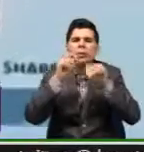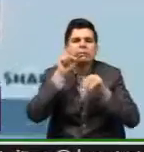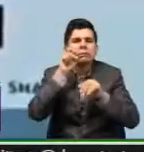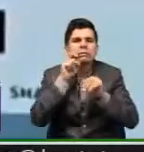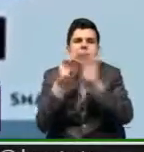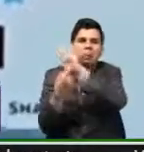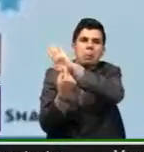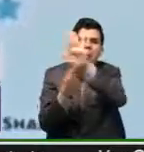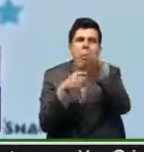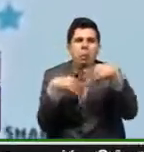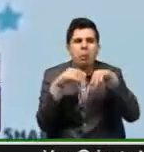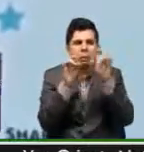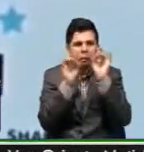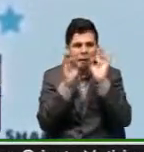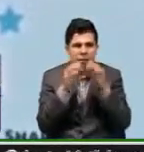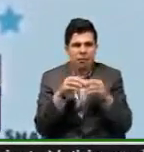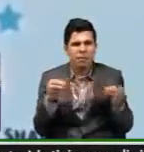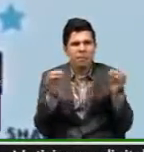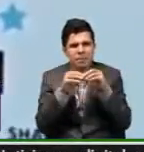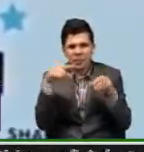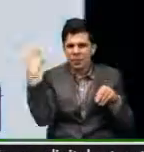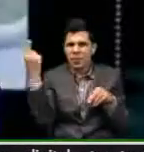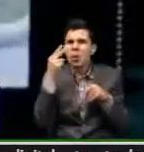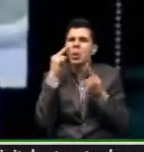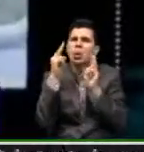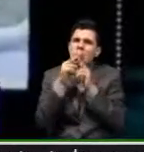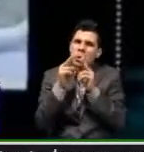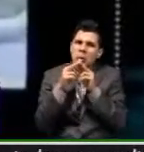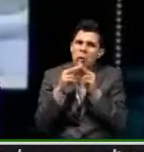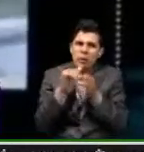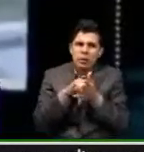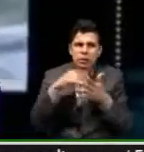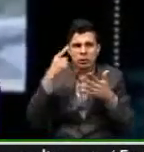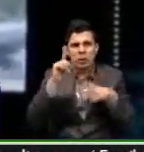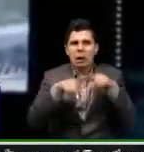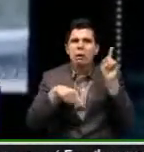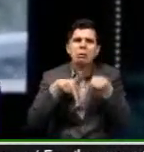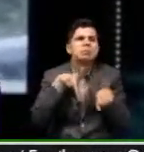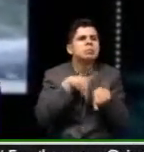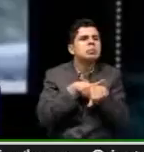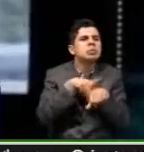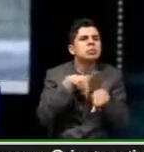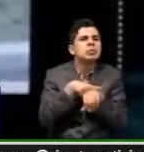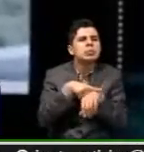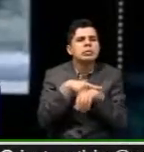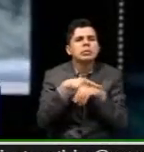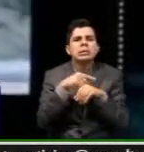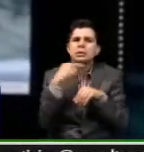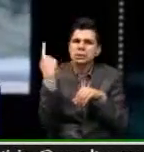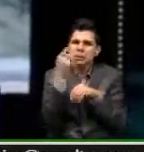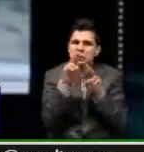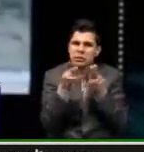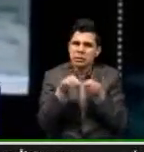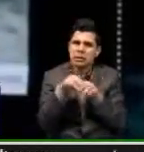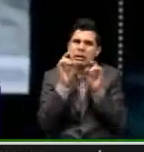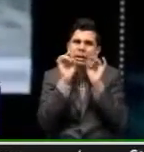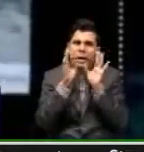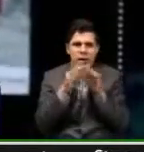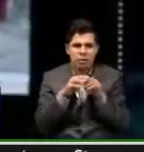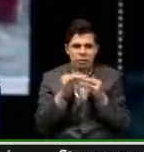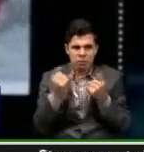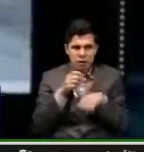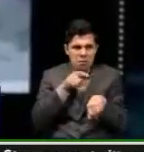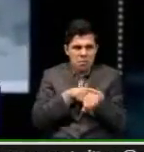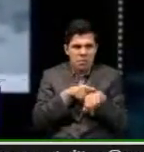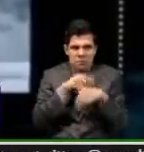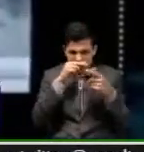sexual. Seguramente habrán oído más casos de menores de edad que se ven implicados en acoso a través de los medios digitales. El ciberbullying es un tipo de ciberacoso